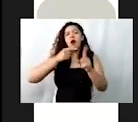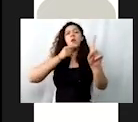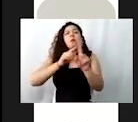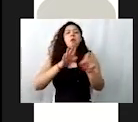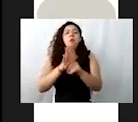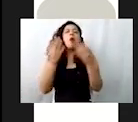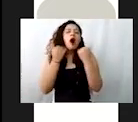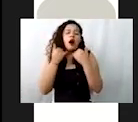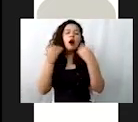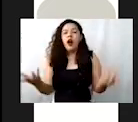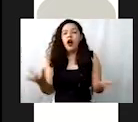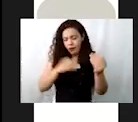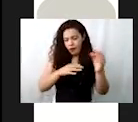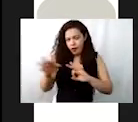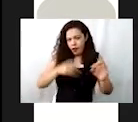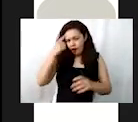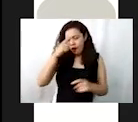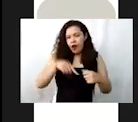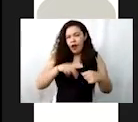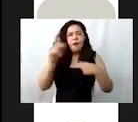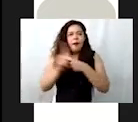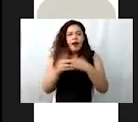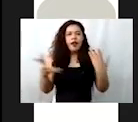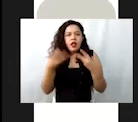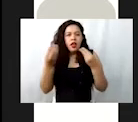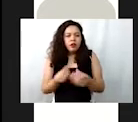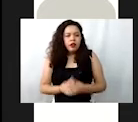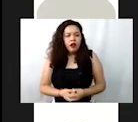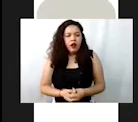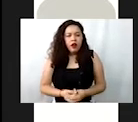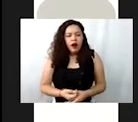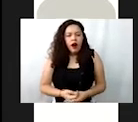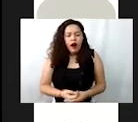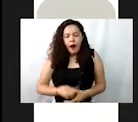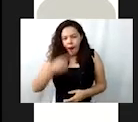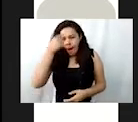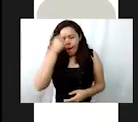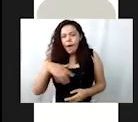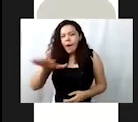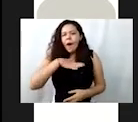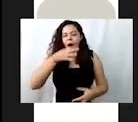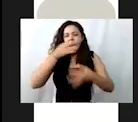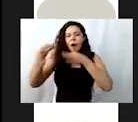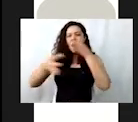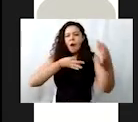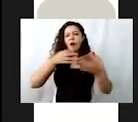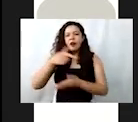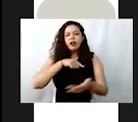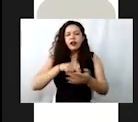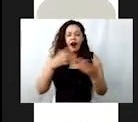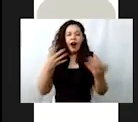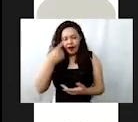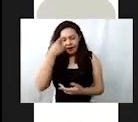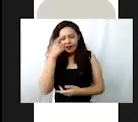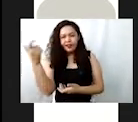tenemos mucho trabajo que hacer en el país en términos de cómo difundimos los espacios que hay disponibles y las contribuciones que